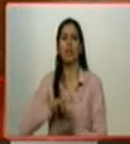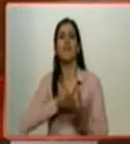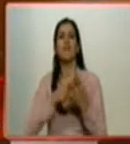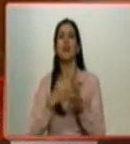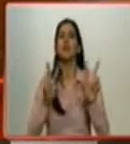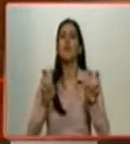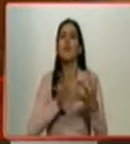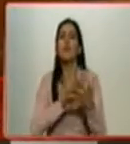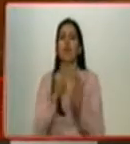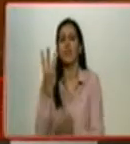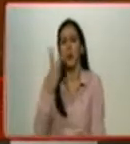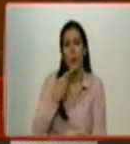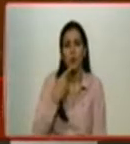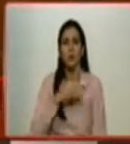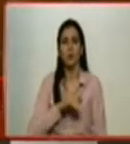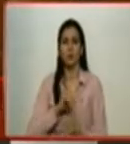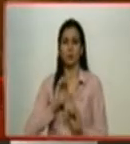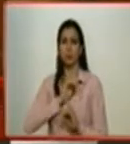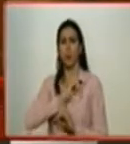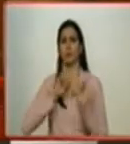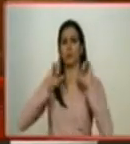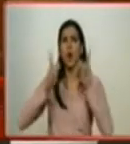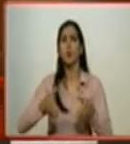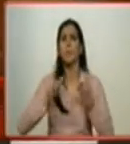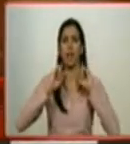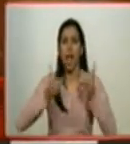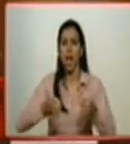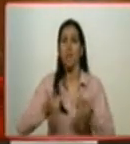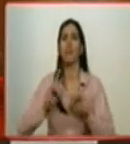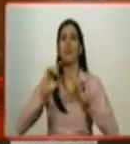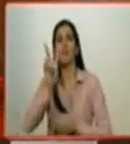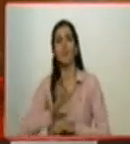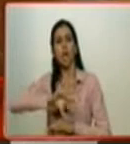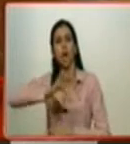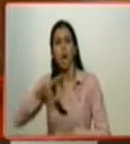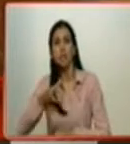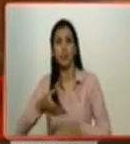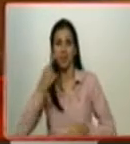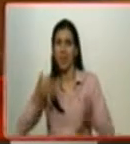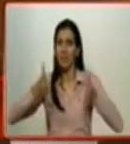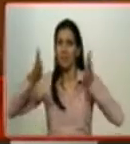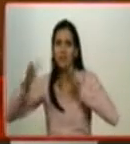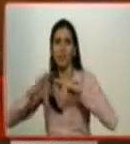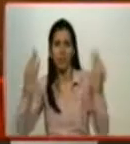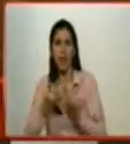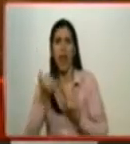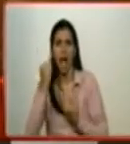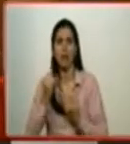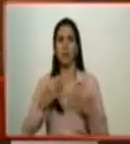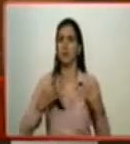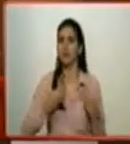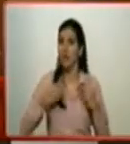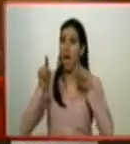Tricolor. Cuando uno va surcando la autopista Vallecoche y se encuentra con todos los edificios donde ya se encuentran viviendas, familias, habitando